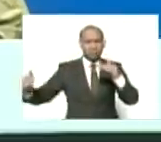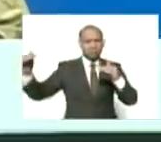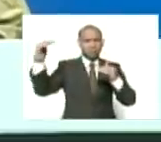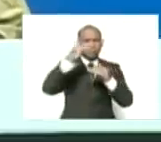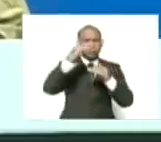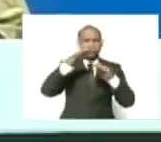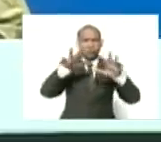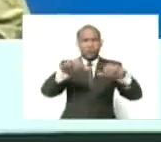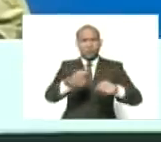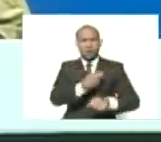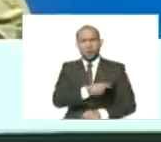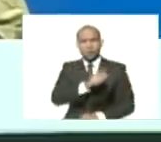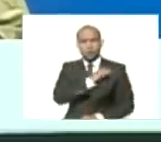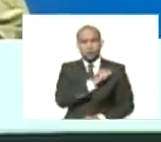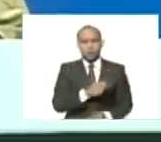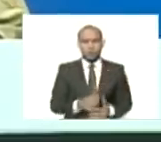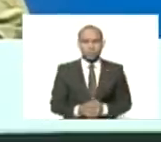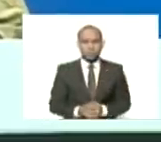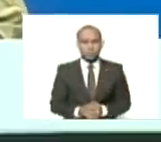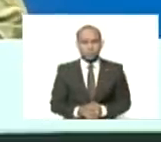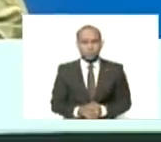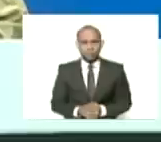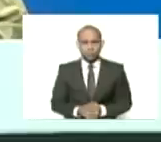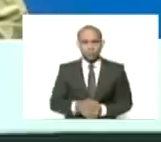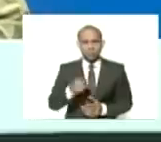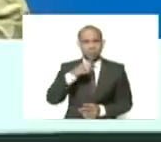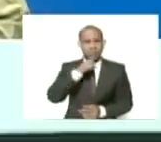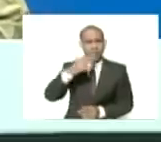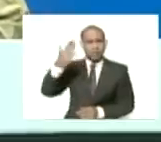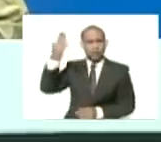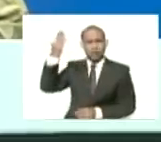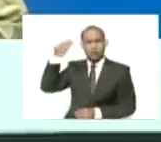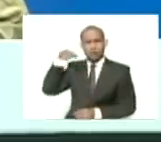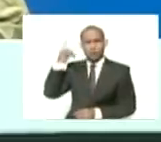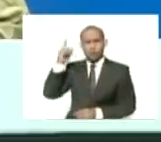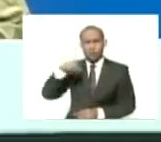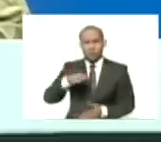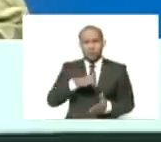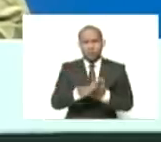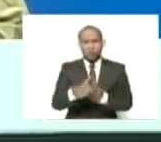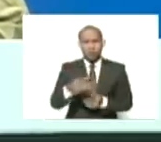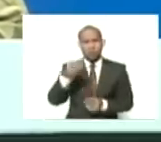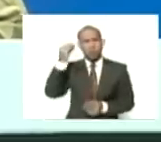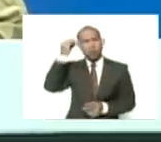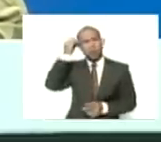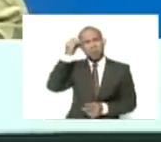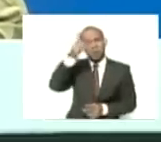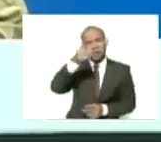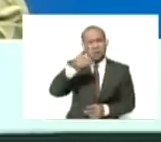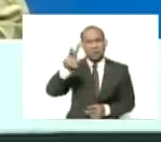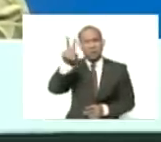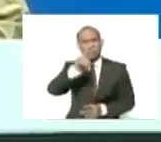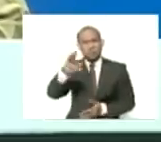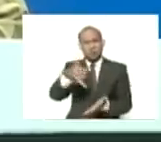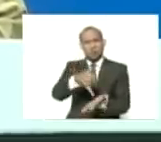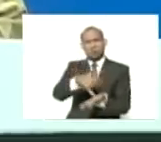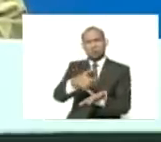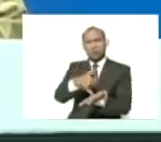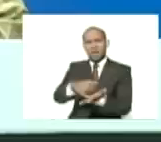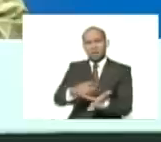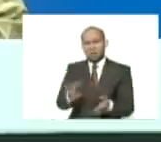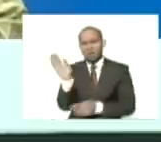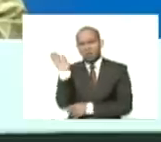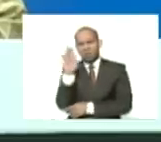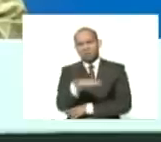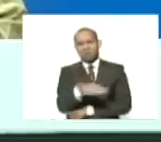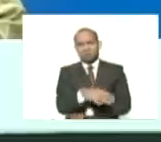Español, que en aquella época también nos subestimaba, nos despreciaba con